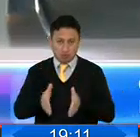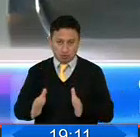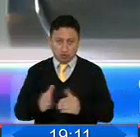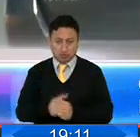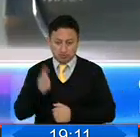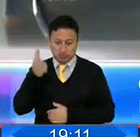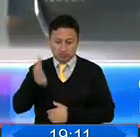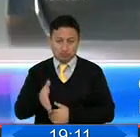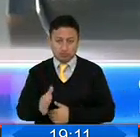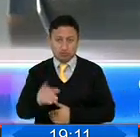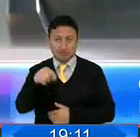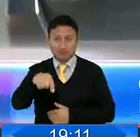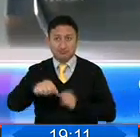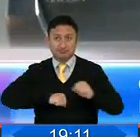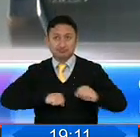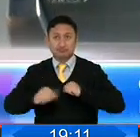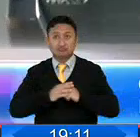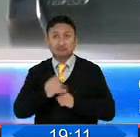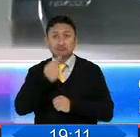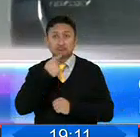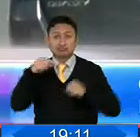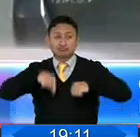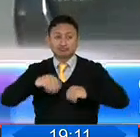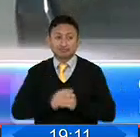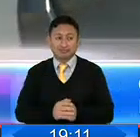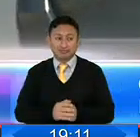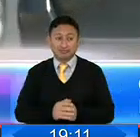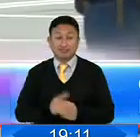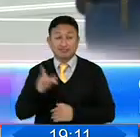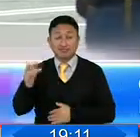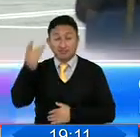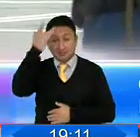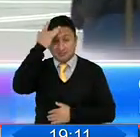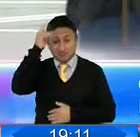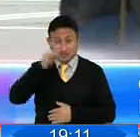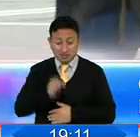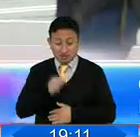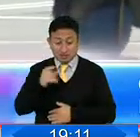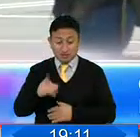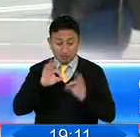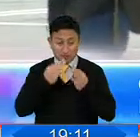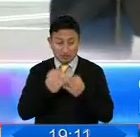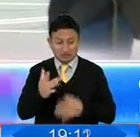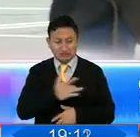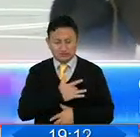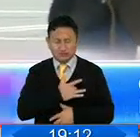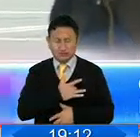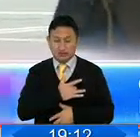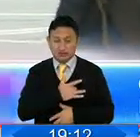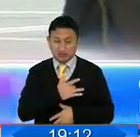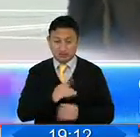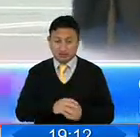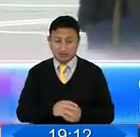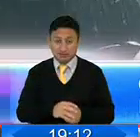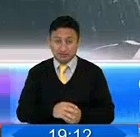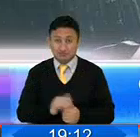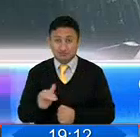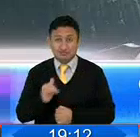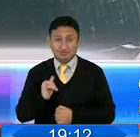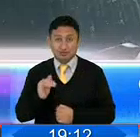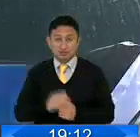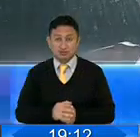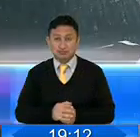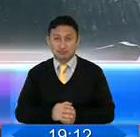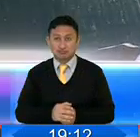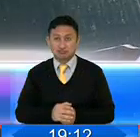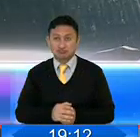personas que realizan este trabajo mencionaron que el dolor que trajo el COVID-19 a muchas familias es imposible que no lo perciban.